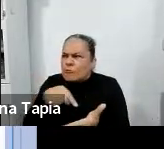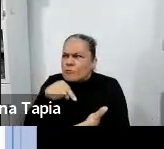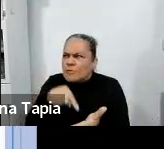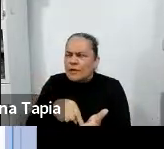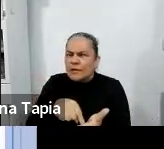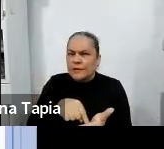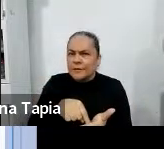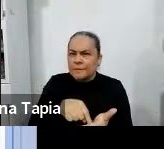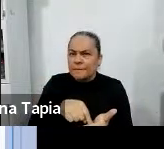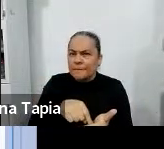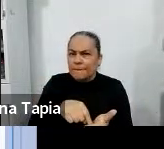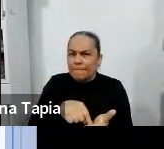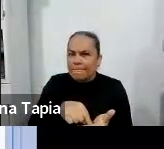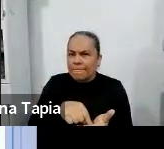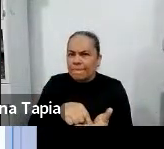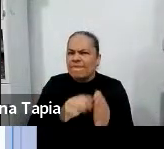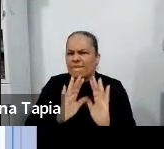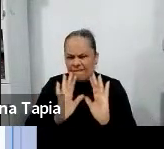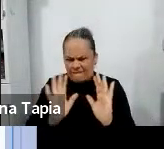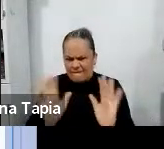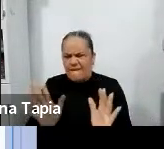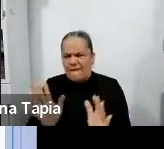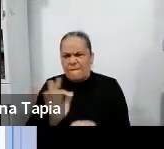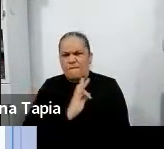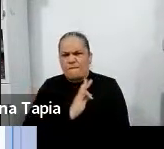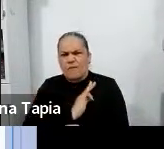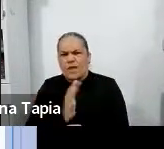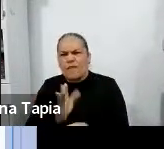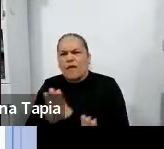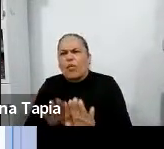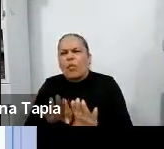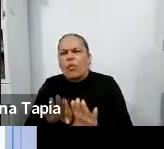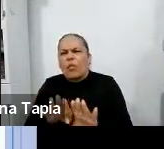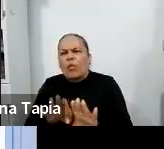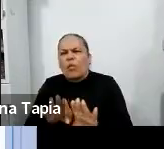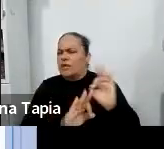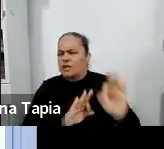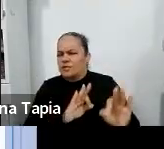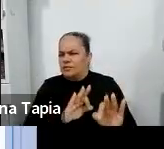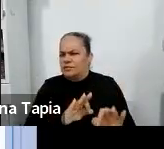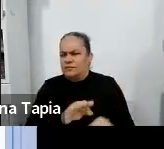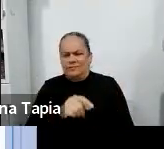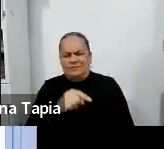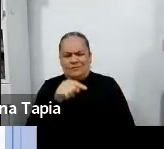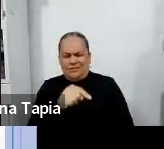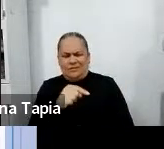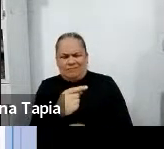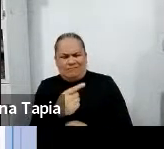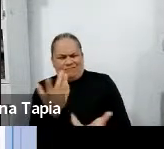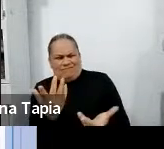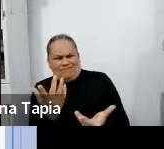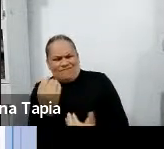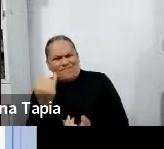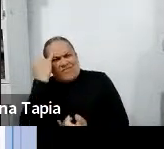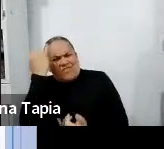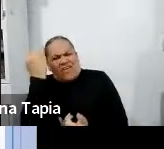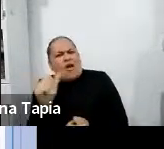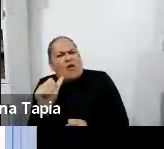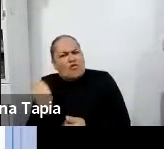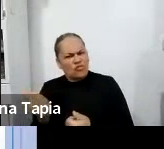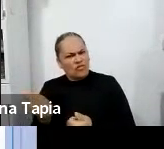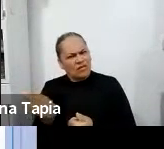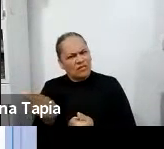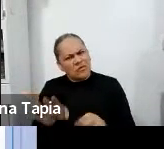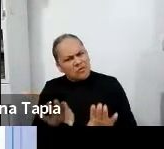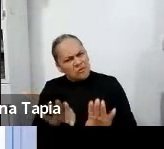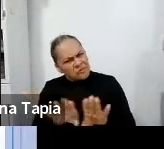las condiciones que se deben seguir y no son las que él lleva en mente. Y les decía, es chistoso porque a veces